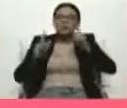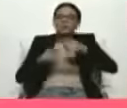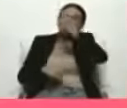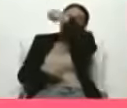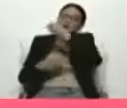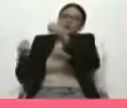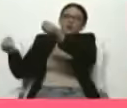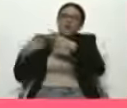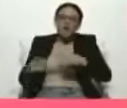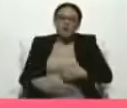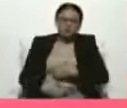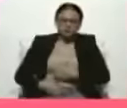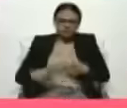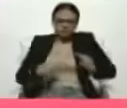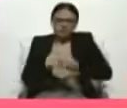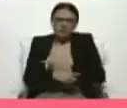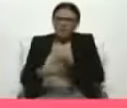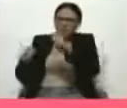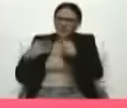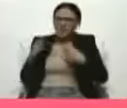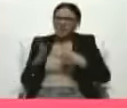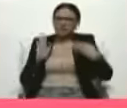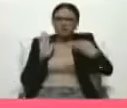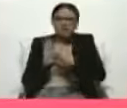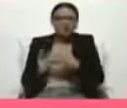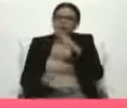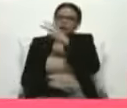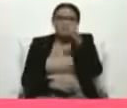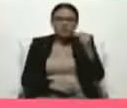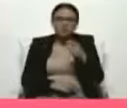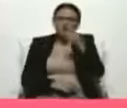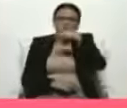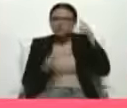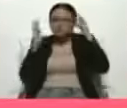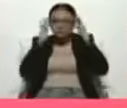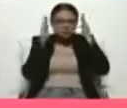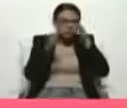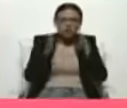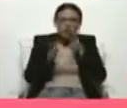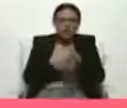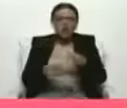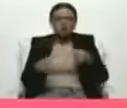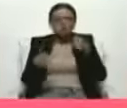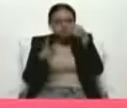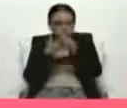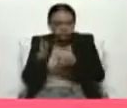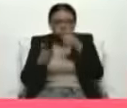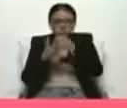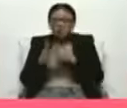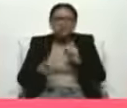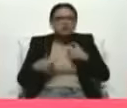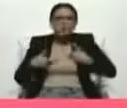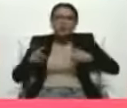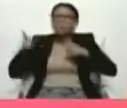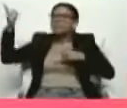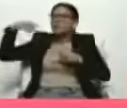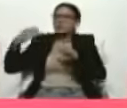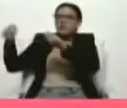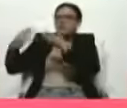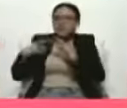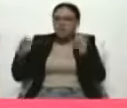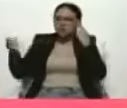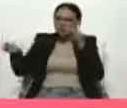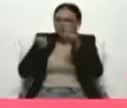venezolanas. Nadie puede venir a perturbar la paz de su calle. Y